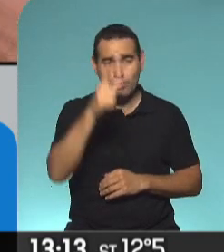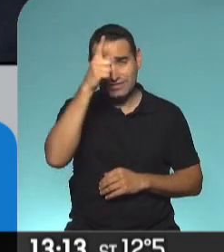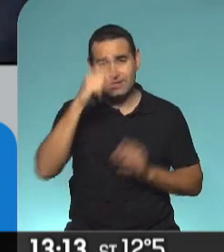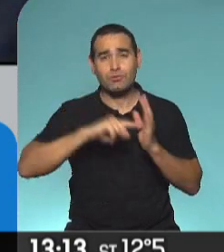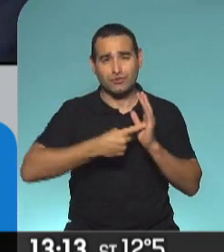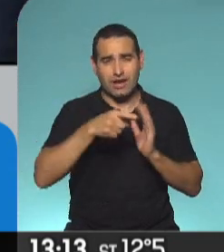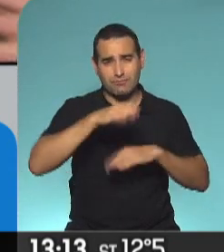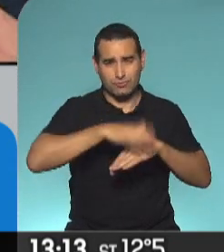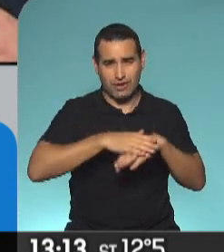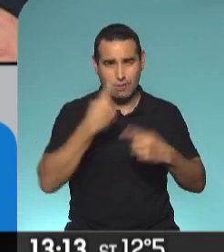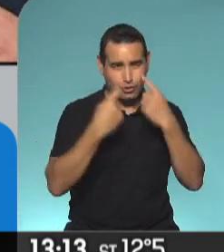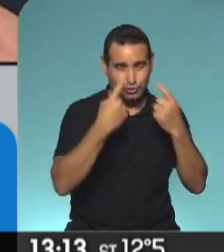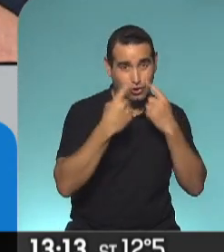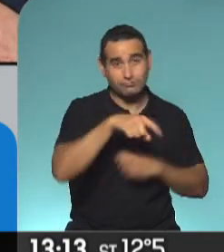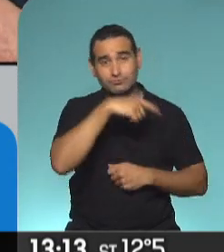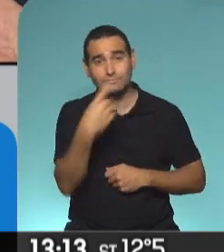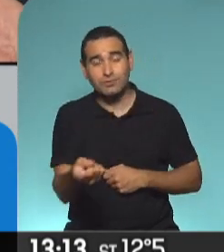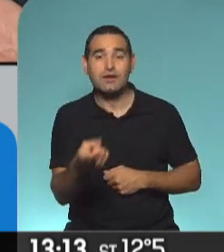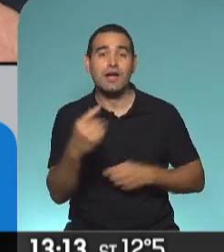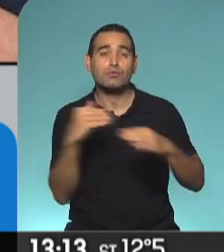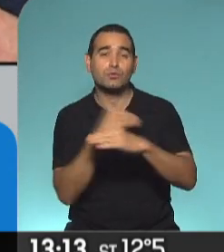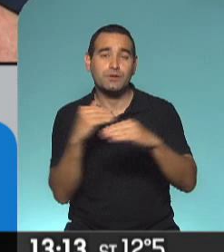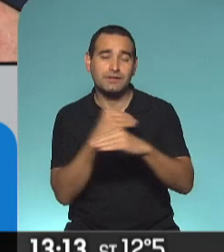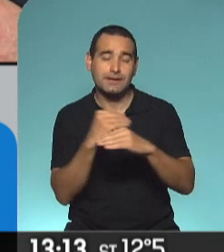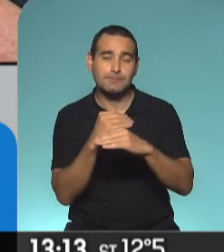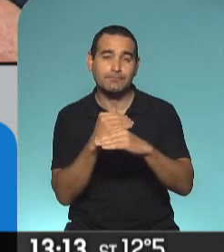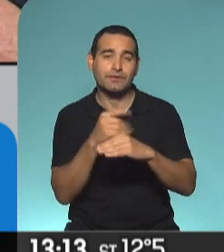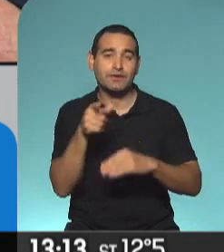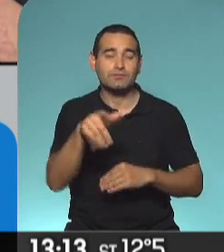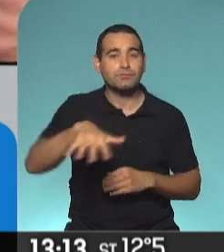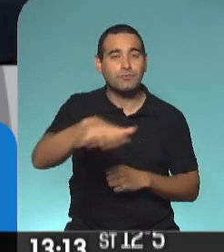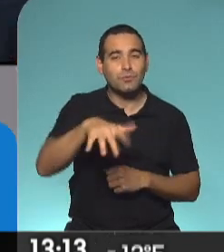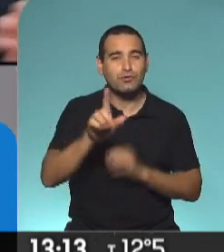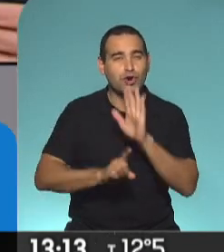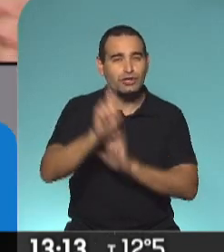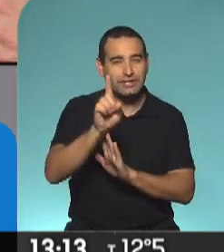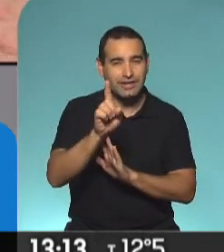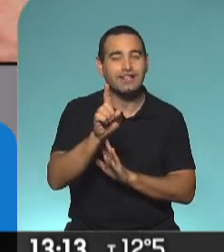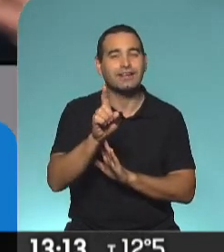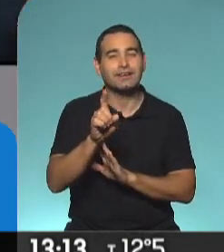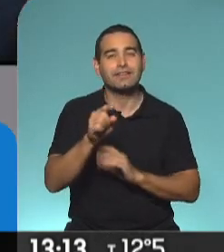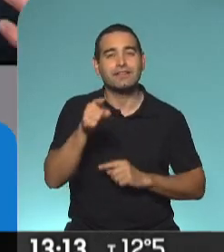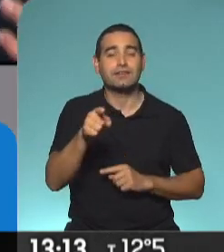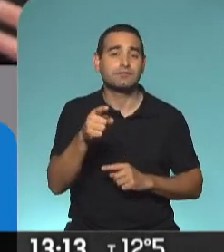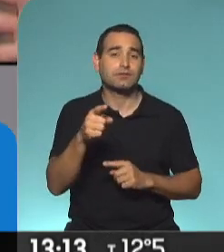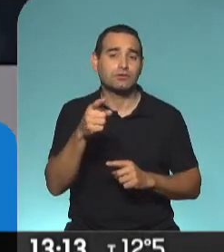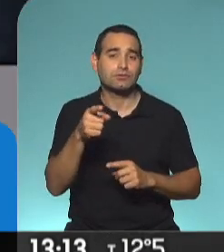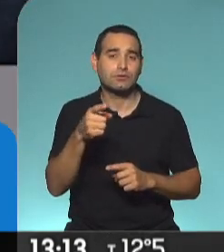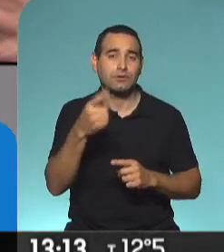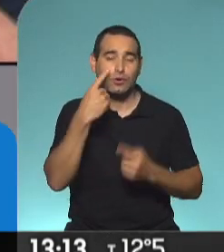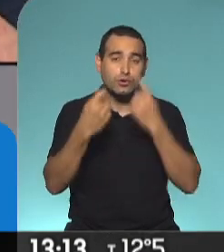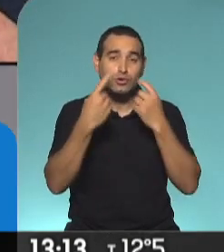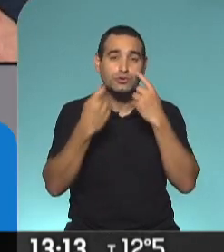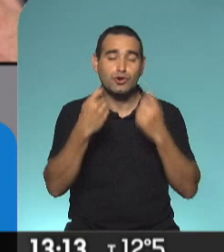controla en el caso del ámbito de las autopistas de la zona norte de la provincia buenos aires-la la zona metropolitana